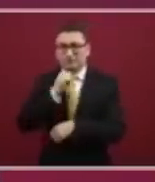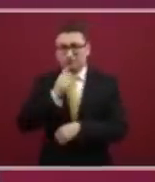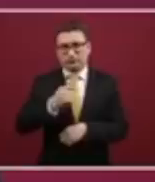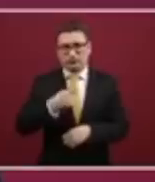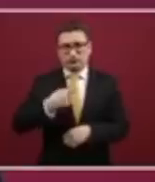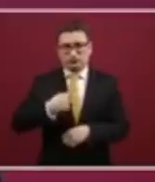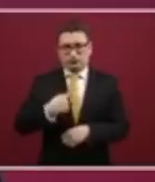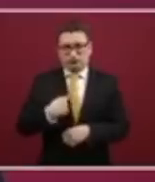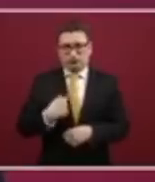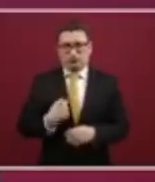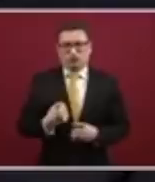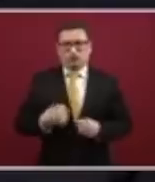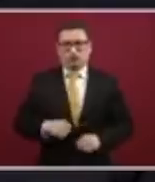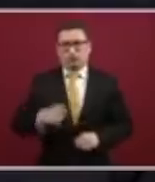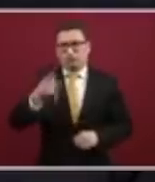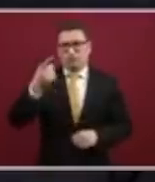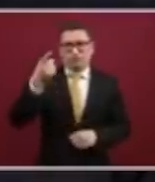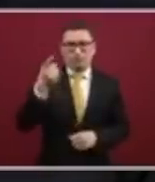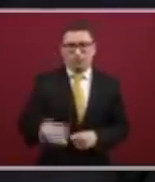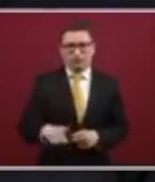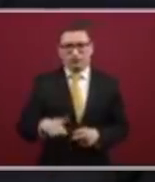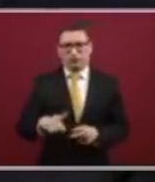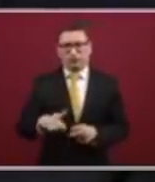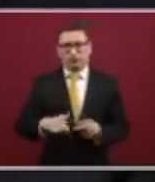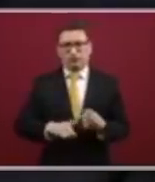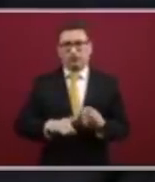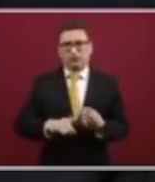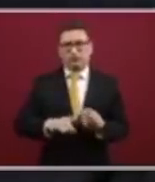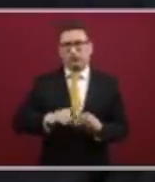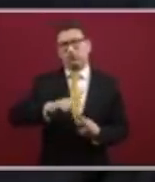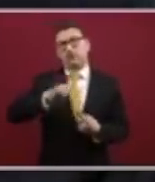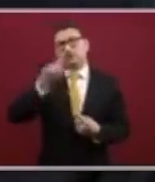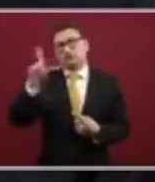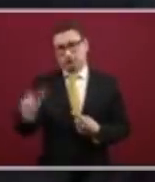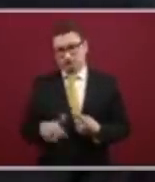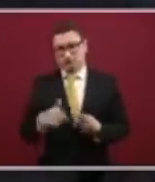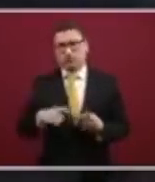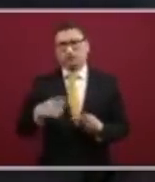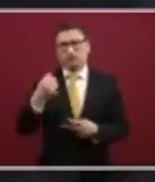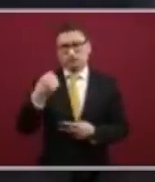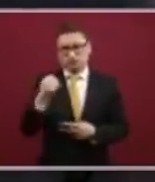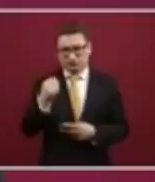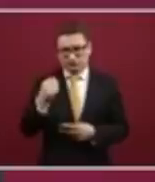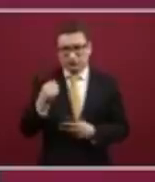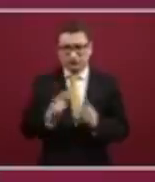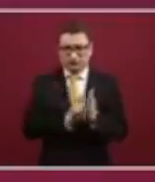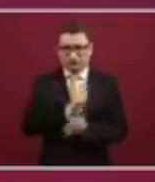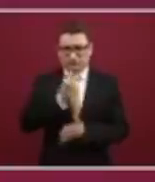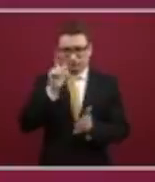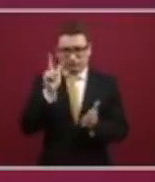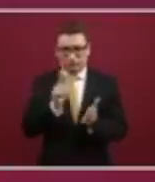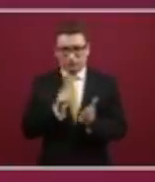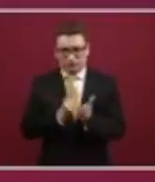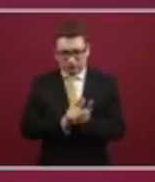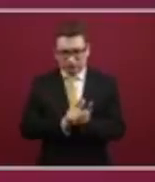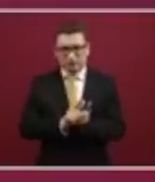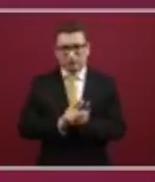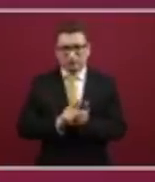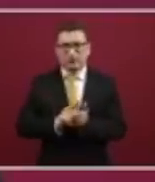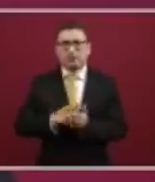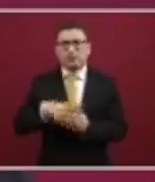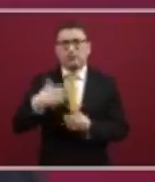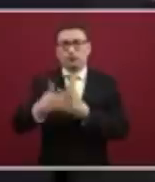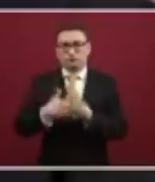decreto primero y luego en septiembre que envíe la ley de ingresos para el año